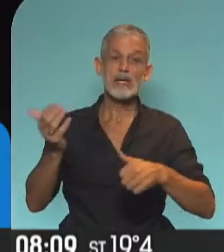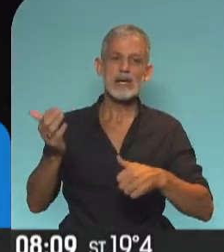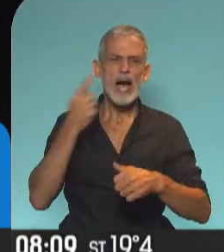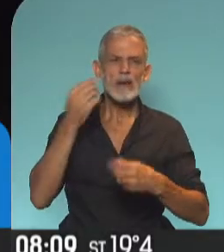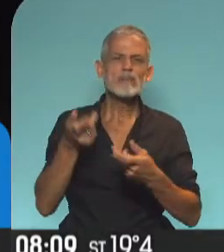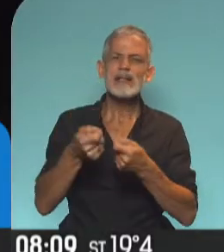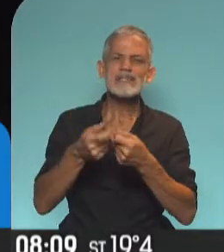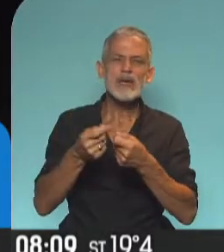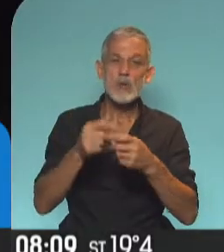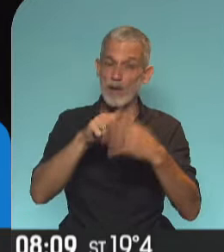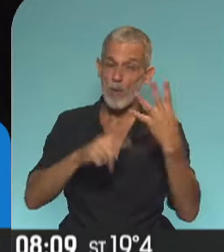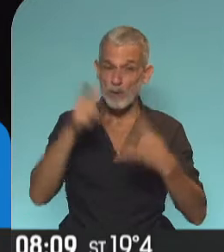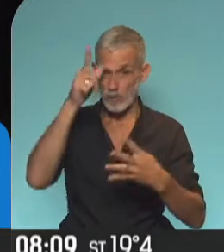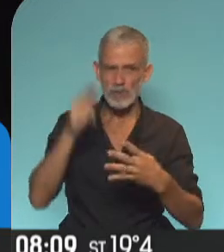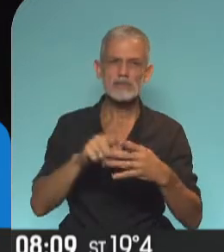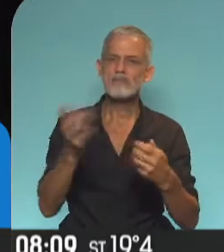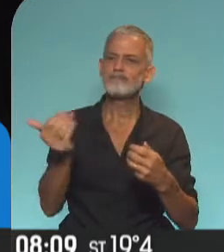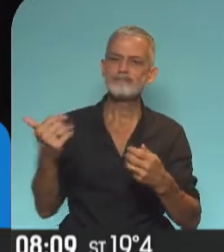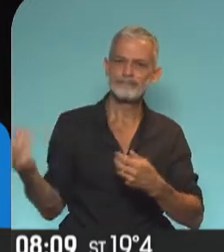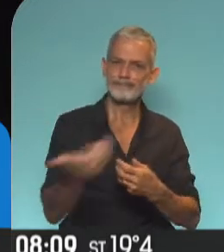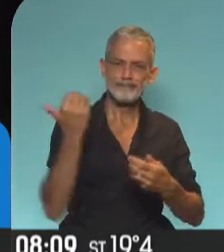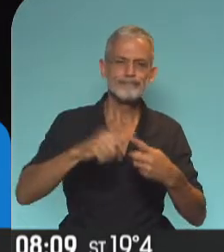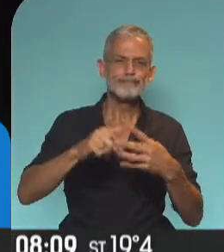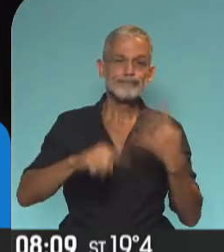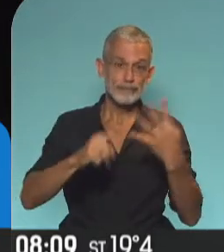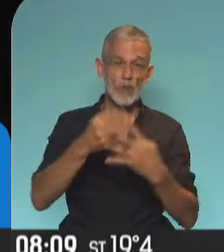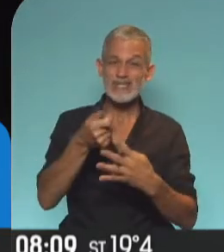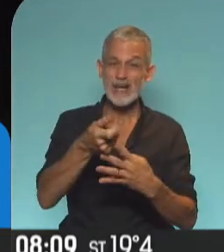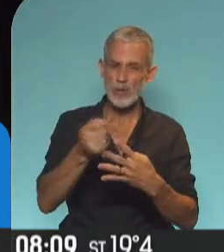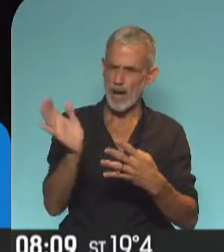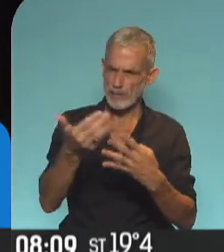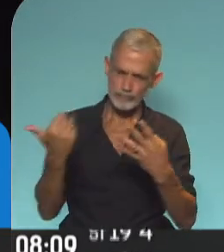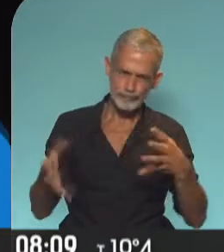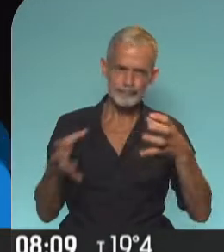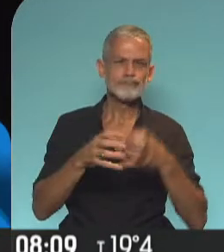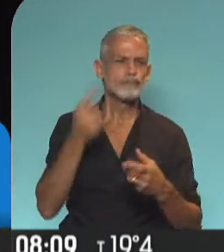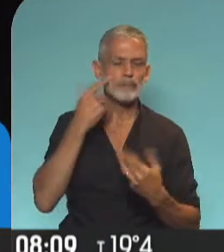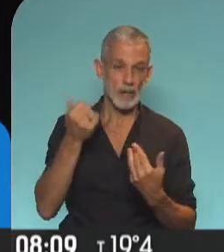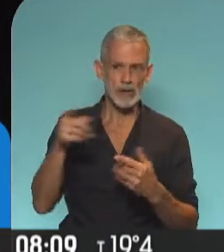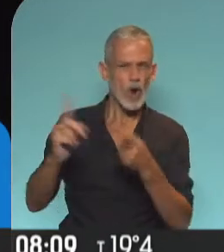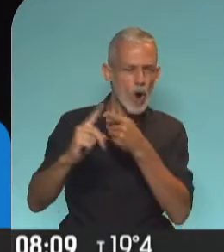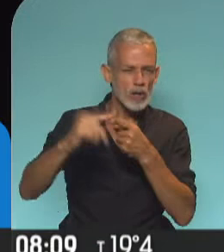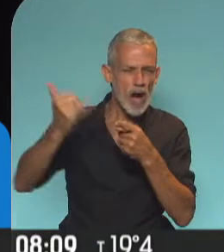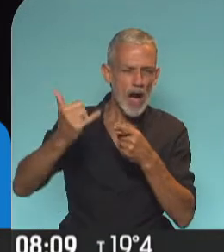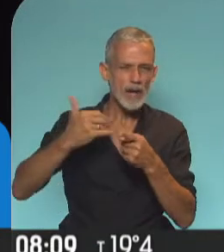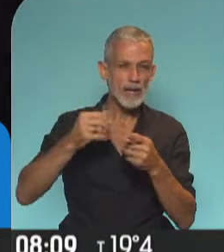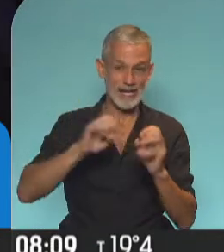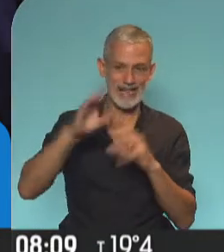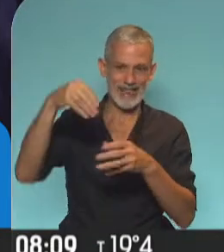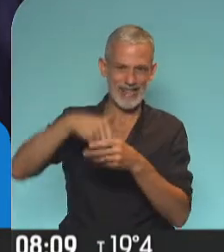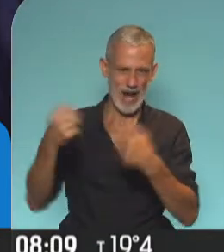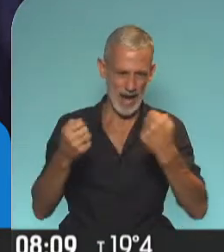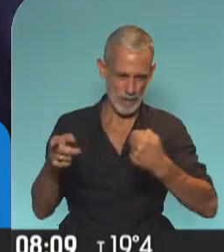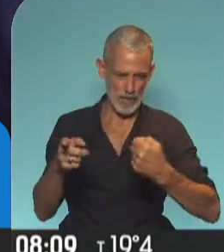los teléfonos de 4 policías que en sucesivos momentos tuvieron contacto y trasladaron a Facundo Astudillo Castro.